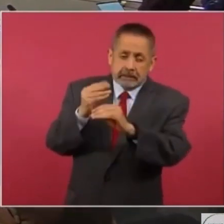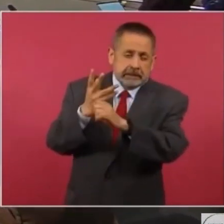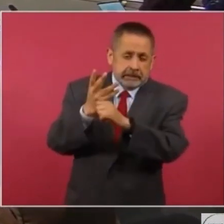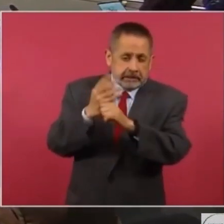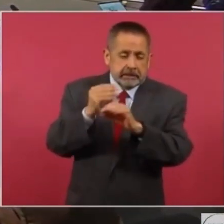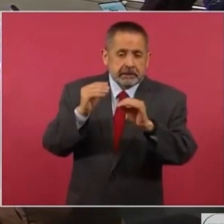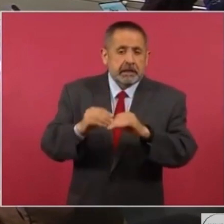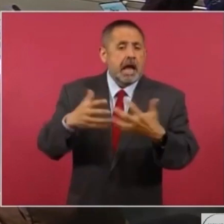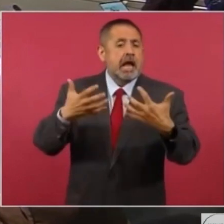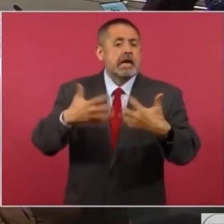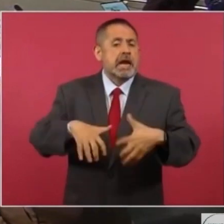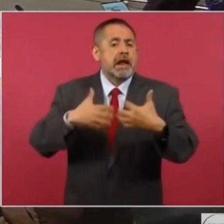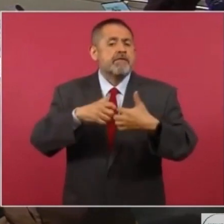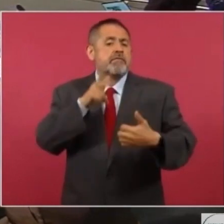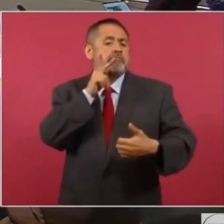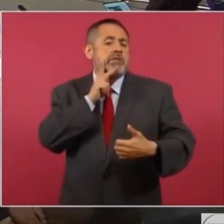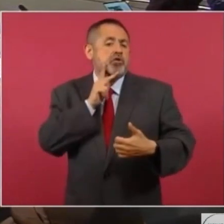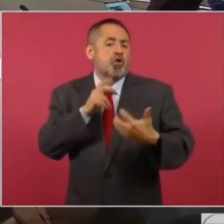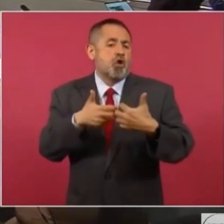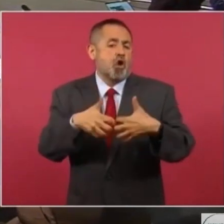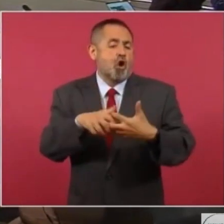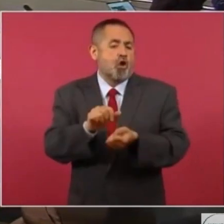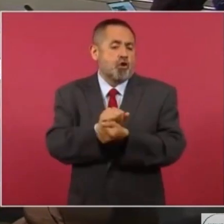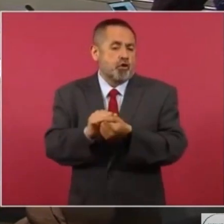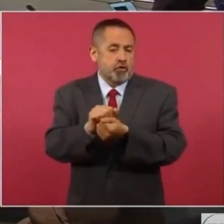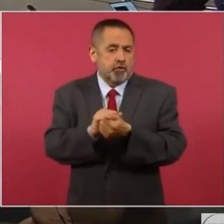la refinería